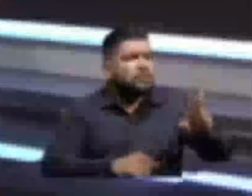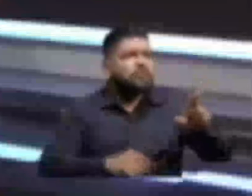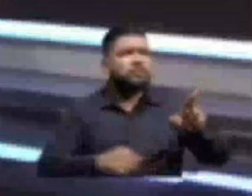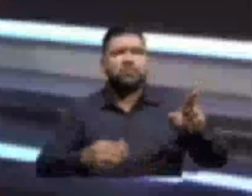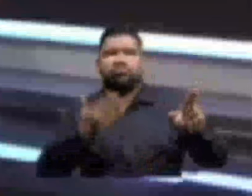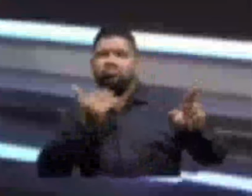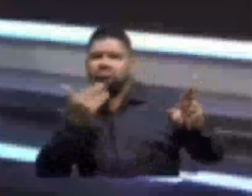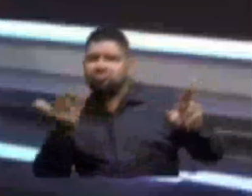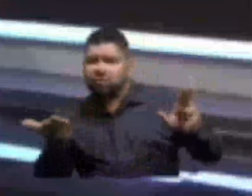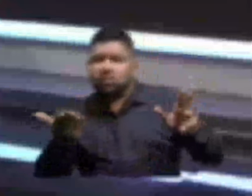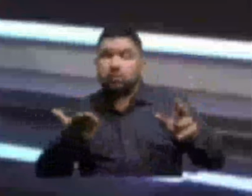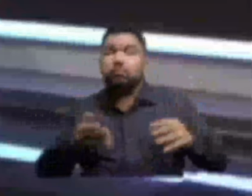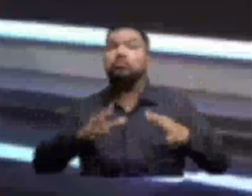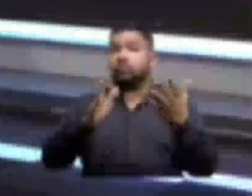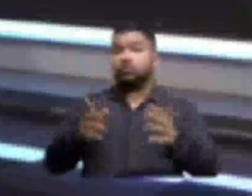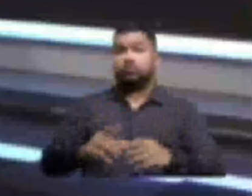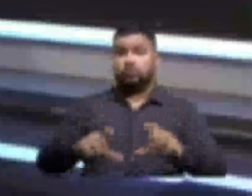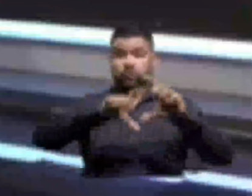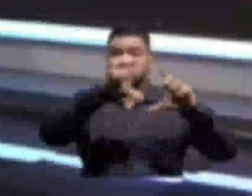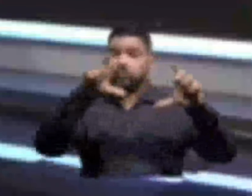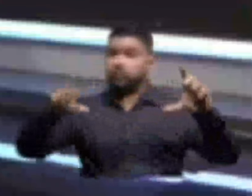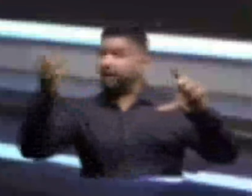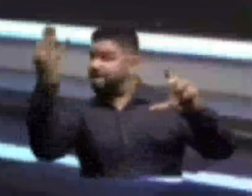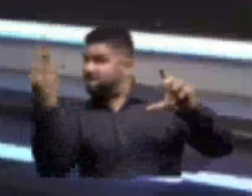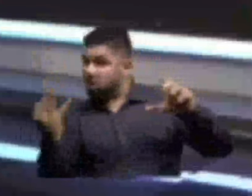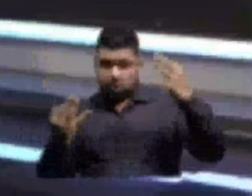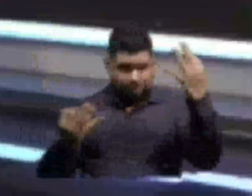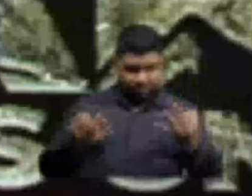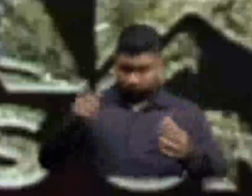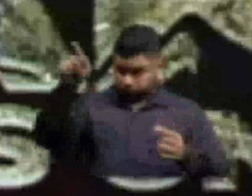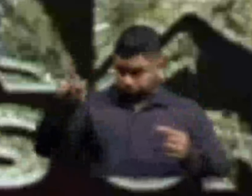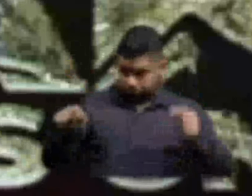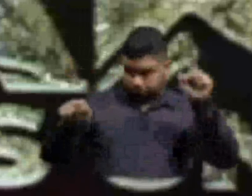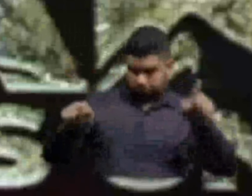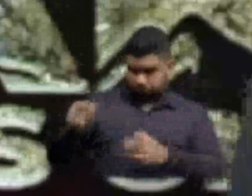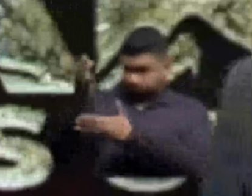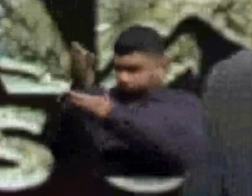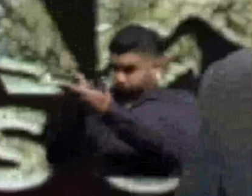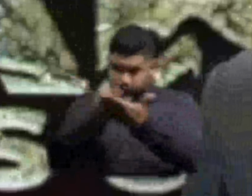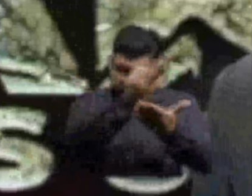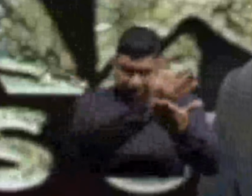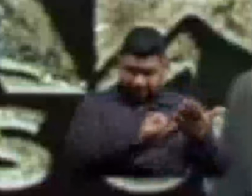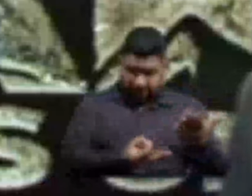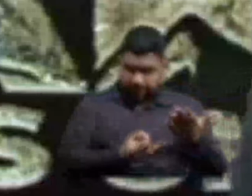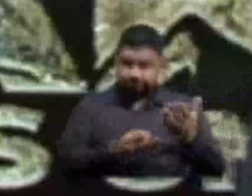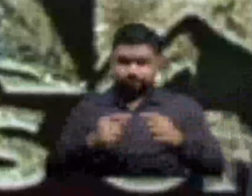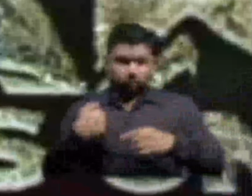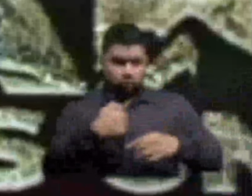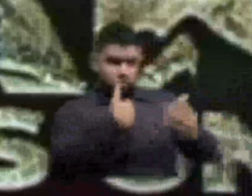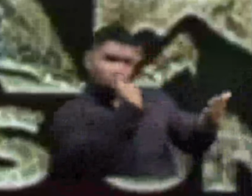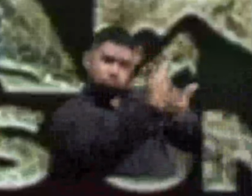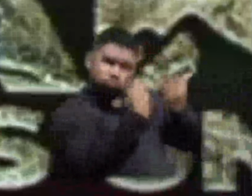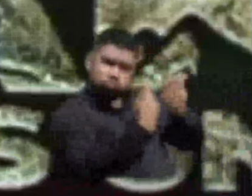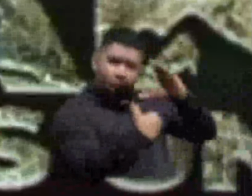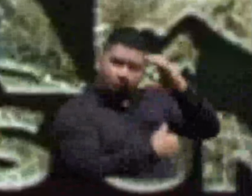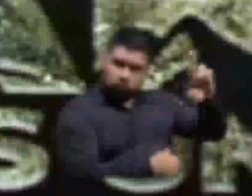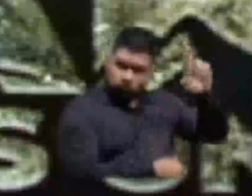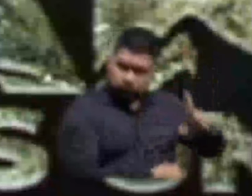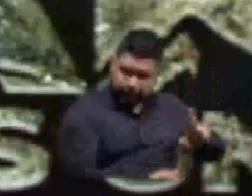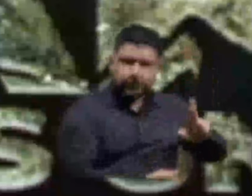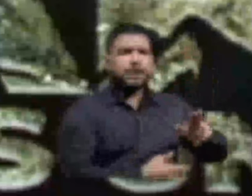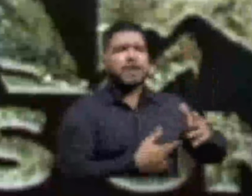distintas nosotros lo que hemos logrado hacer gracias a la comunicación y las buenas relaciones que tenemos con Costa Rica es estabilizar la frontera